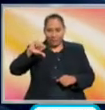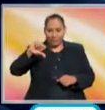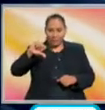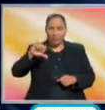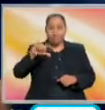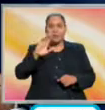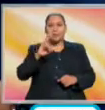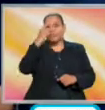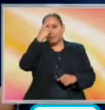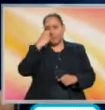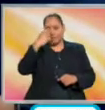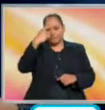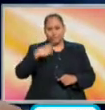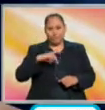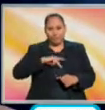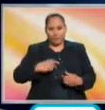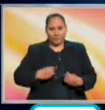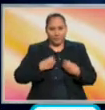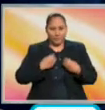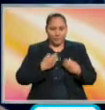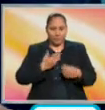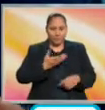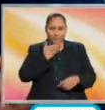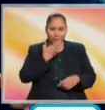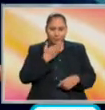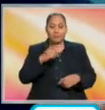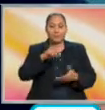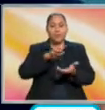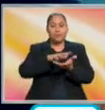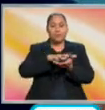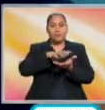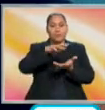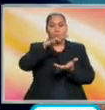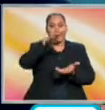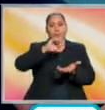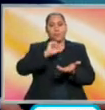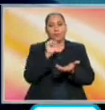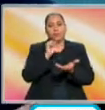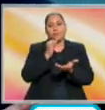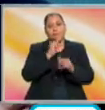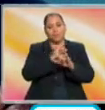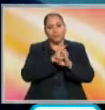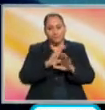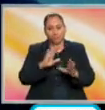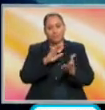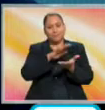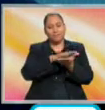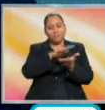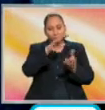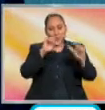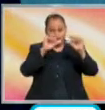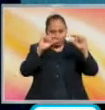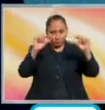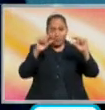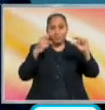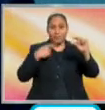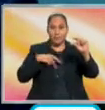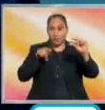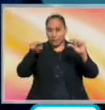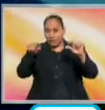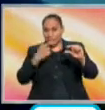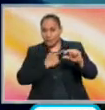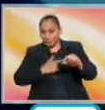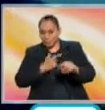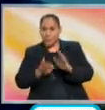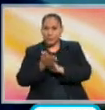creando perfiles. Google va, digamos, almacenando toda esa información y va señalando, pues a esta persona le